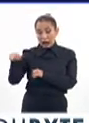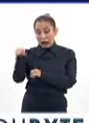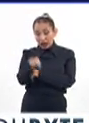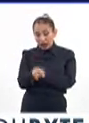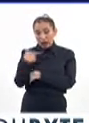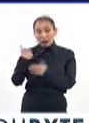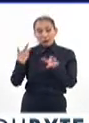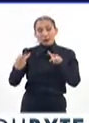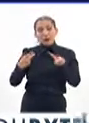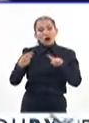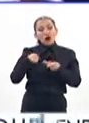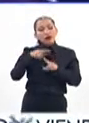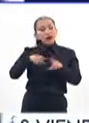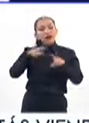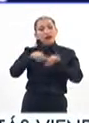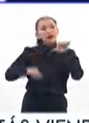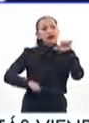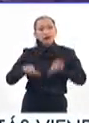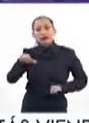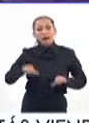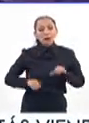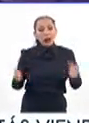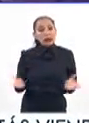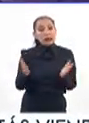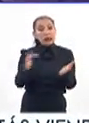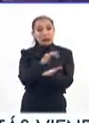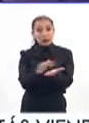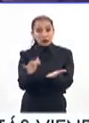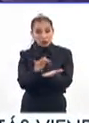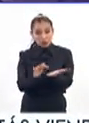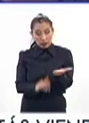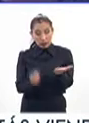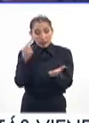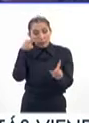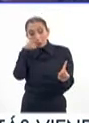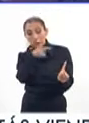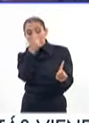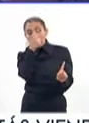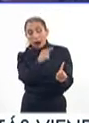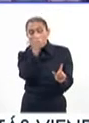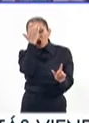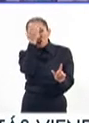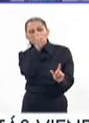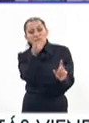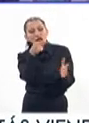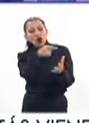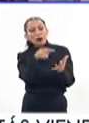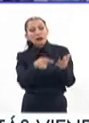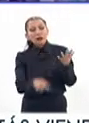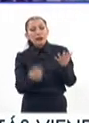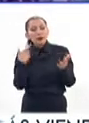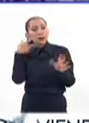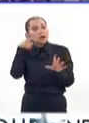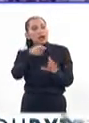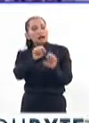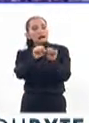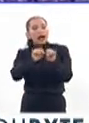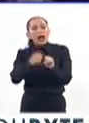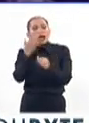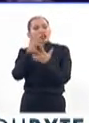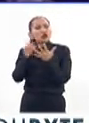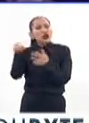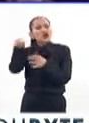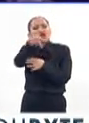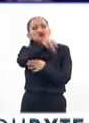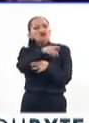Económica, se realizaron una serie de jornadas de fomento a la lectura, enfocadas a conocer los objetivos y metas de las salas de lectura